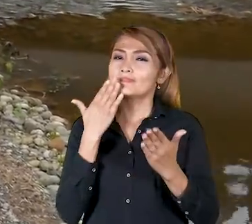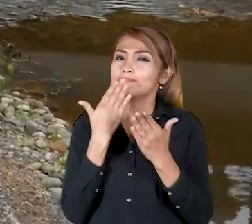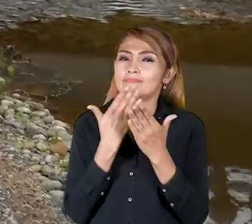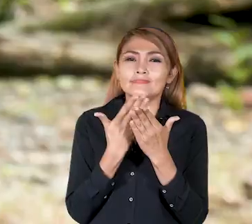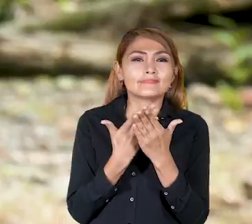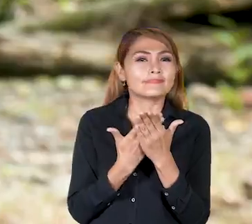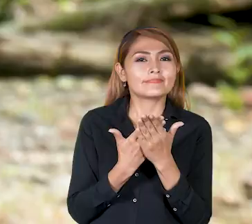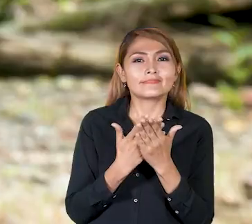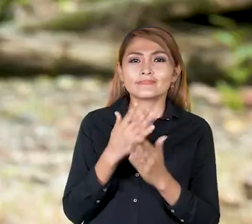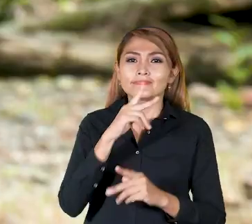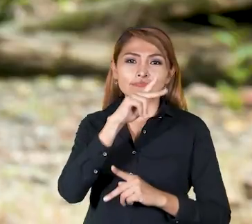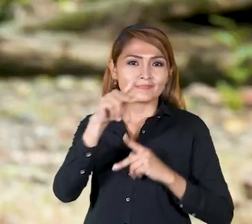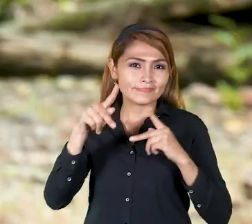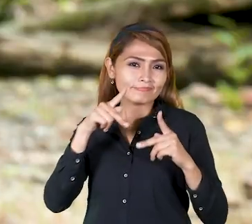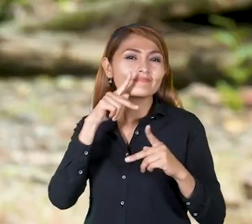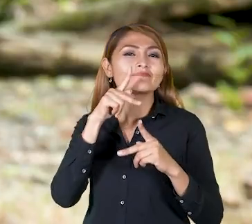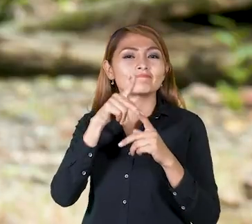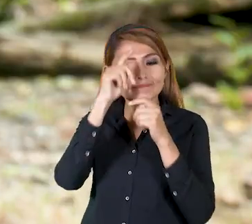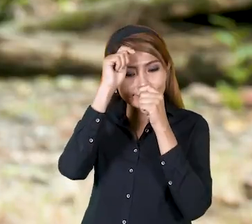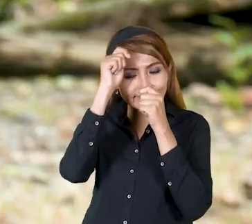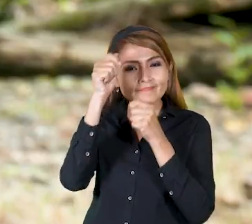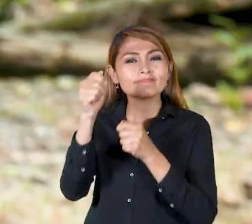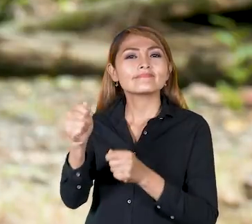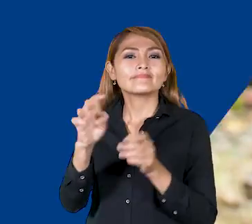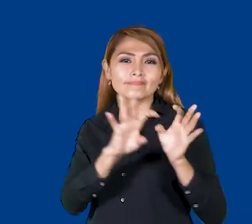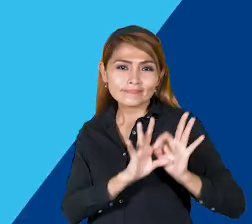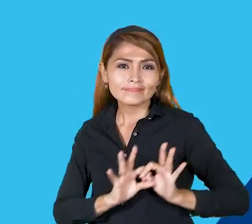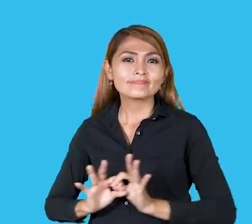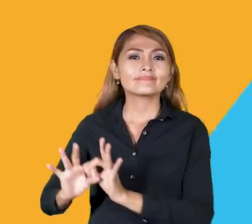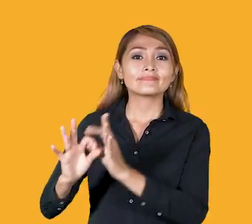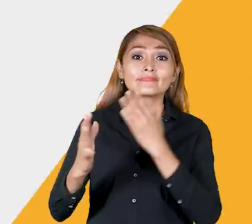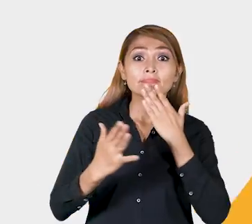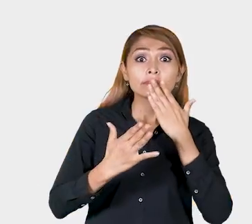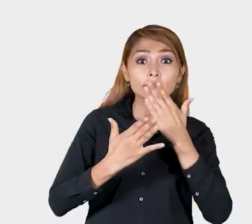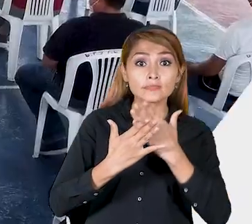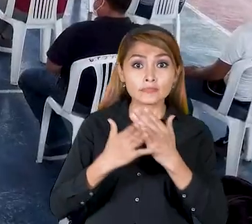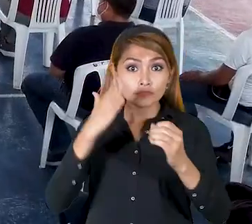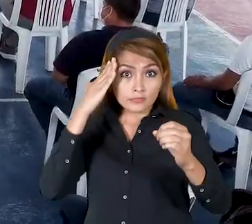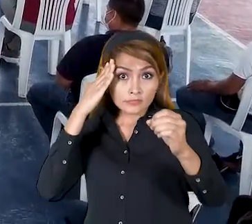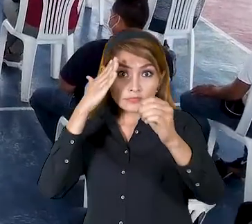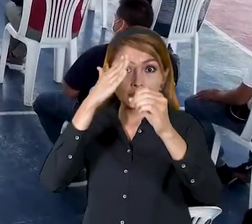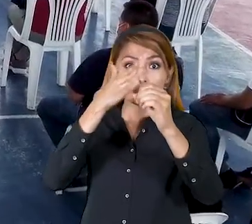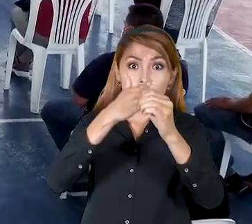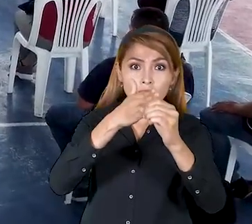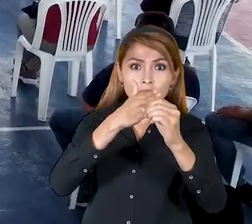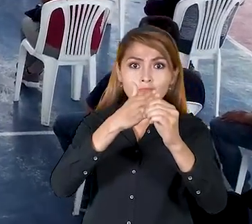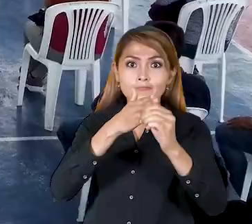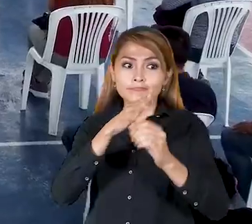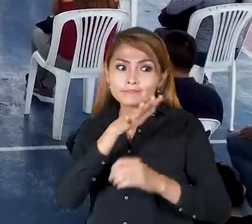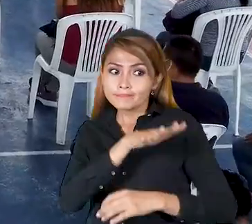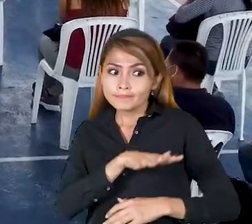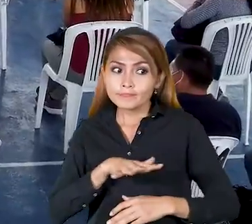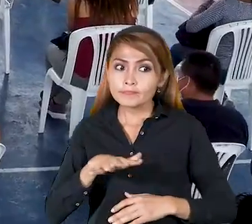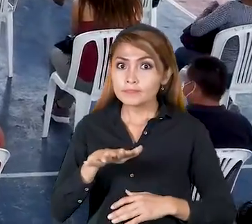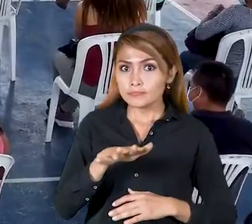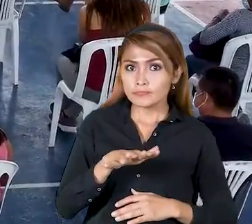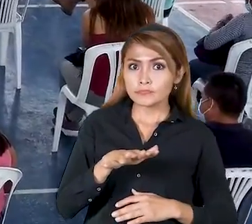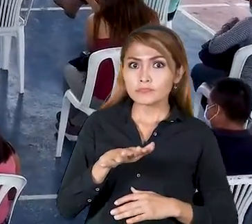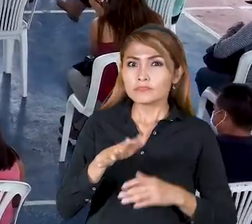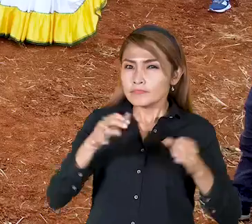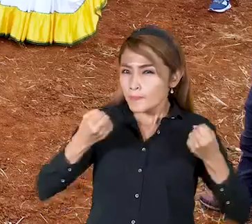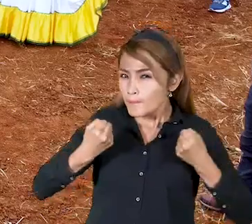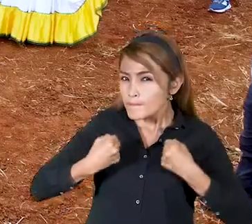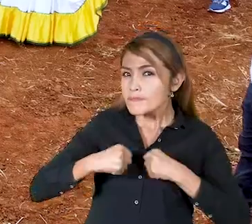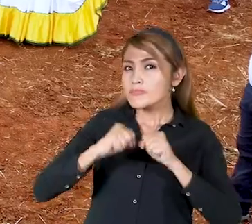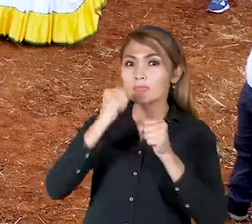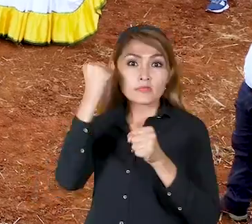Muchísimas gracias, señor prefecto, por su digna colaboración. Gracias a esa visión que usted ha tenido,